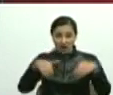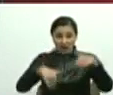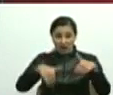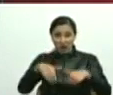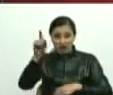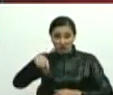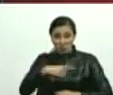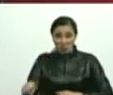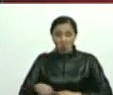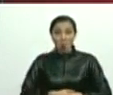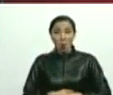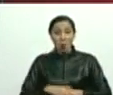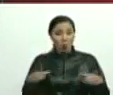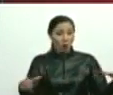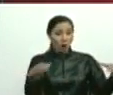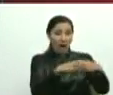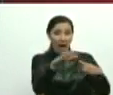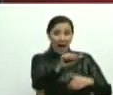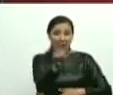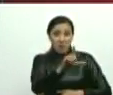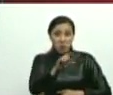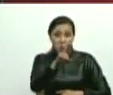¿Ramos Aluc hace elecciones internas?